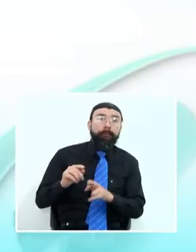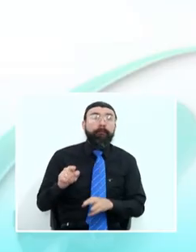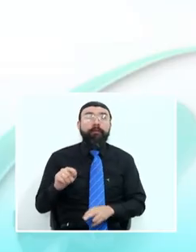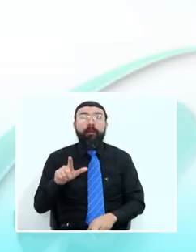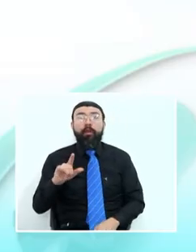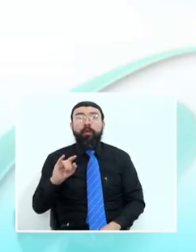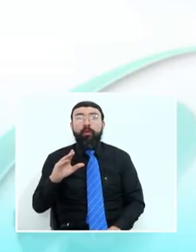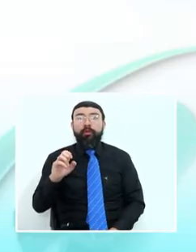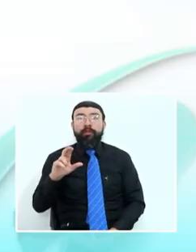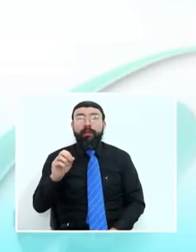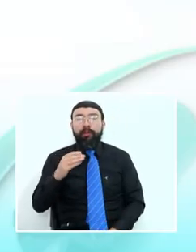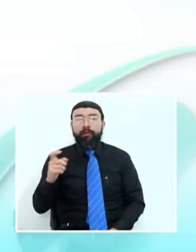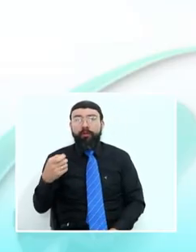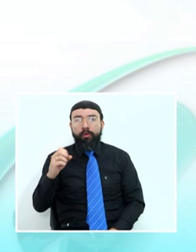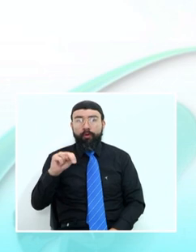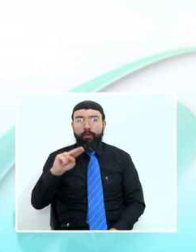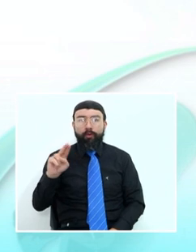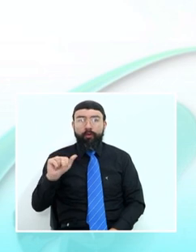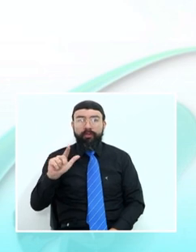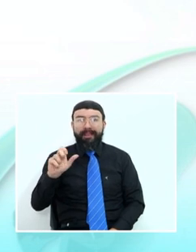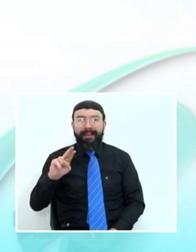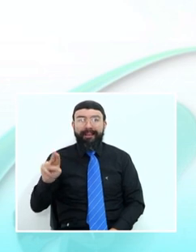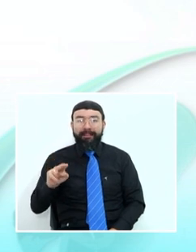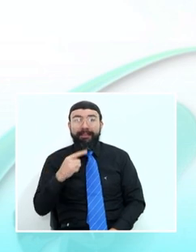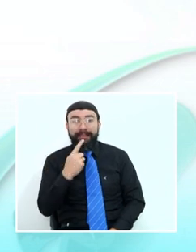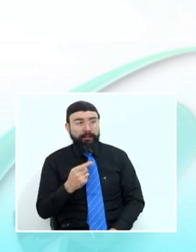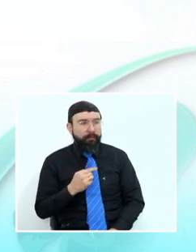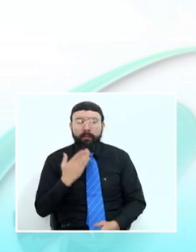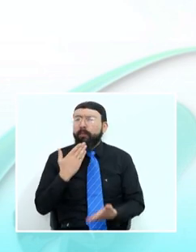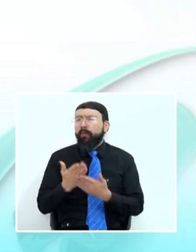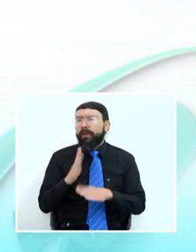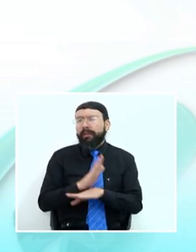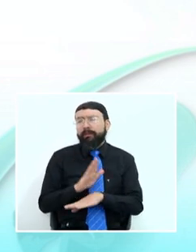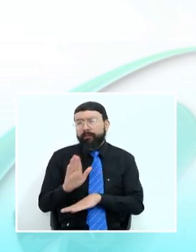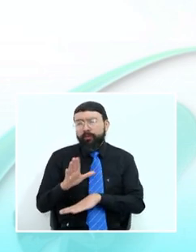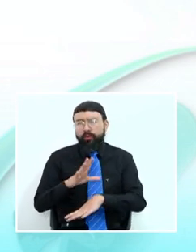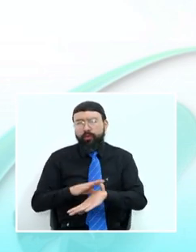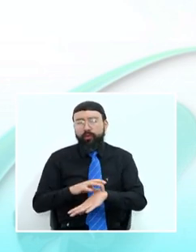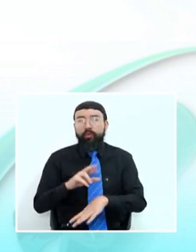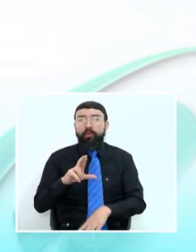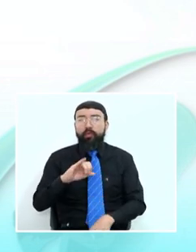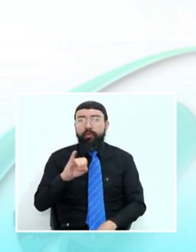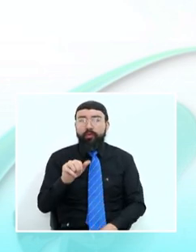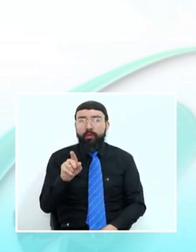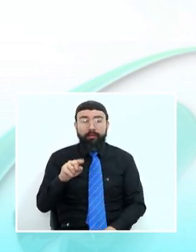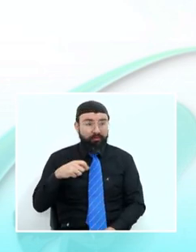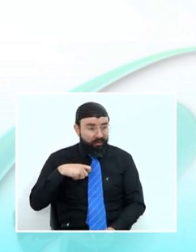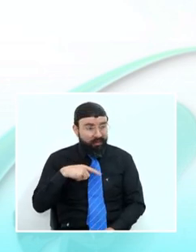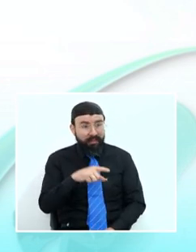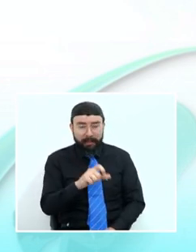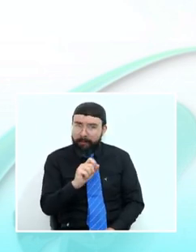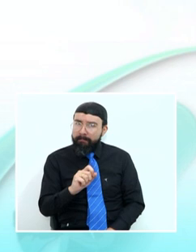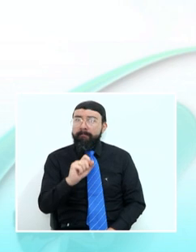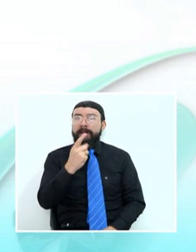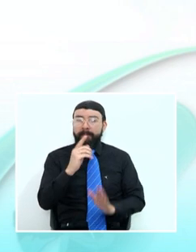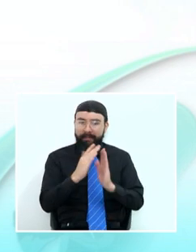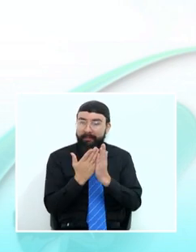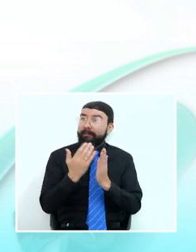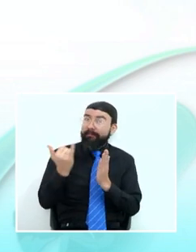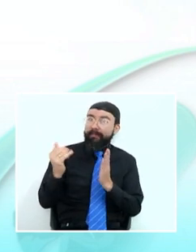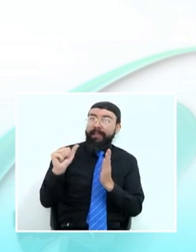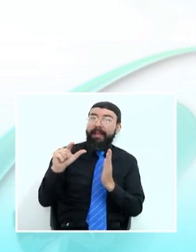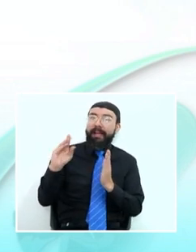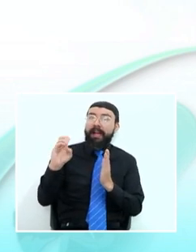González nos dice, buenas tardes, doctor Rojas. Yo tengo la primera edición del libro del doctor Albert Ronald